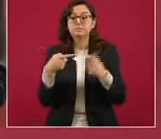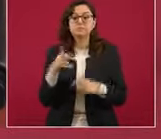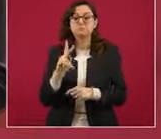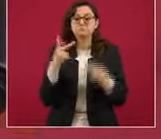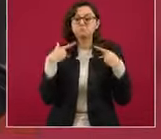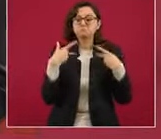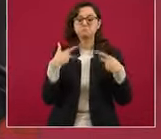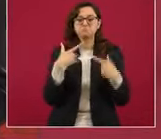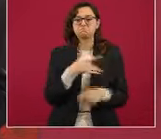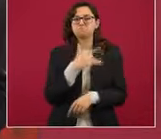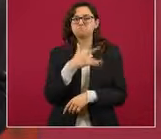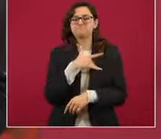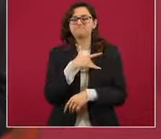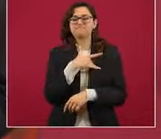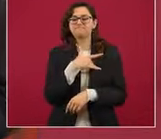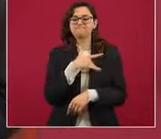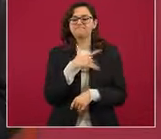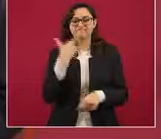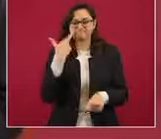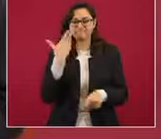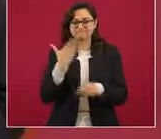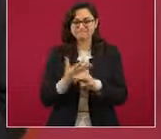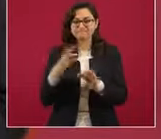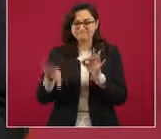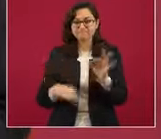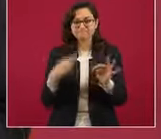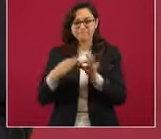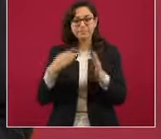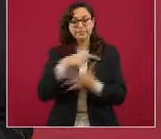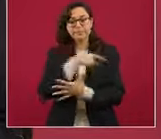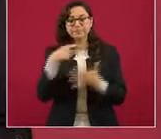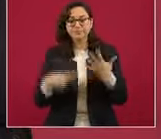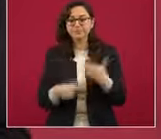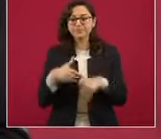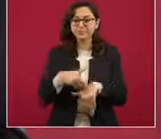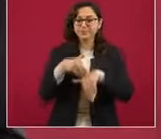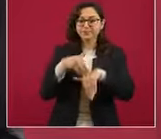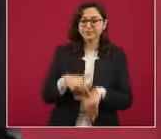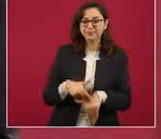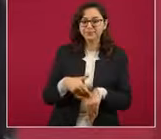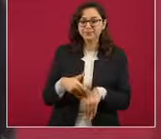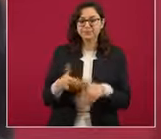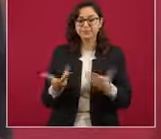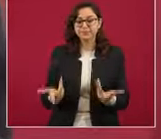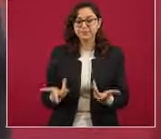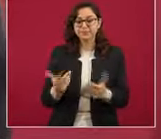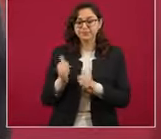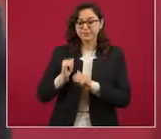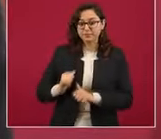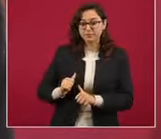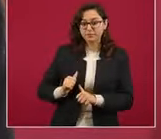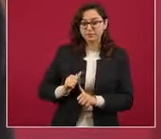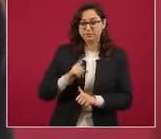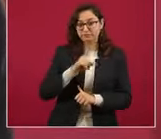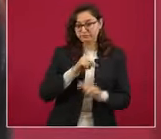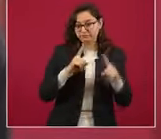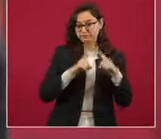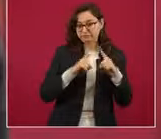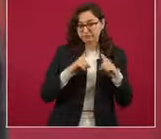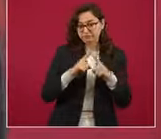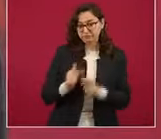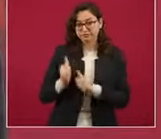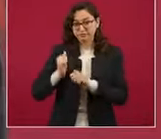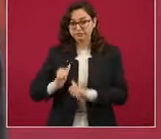actuó de manera responsable, siguiendo el llamado de las autoridades religiosas y de las